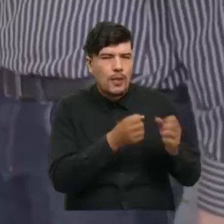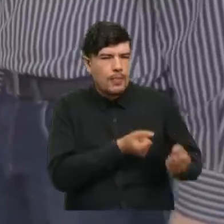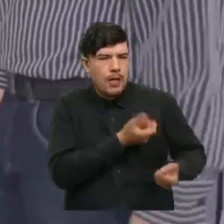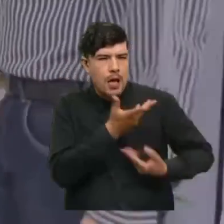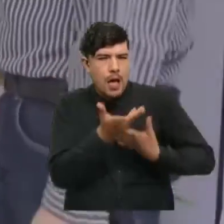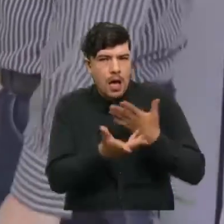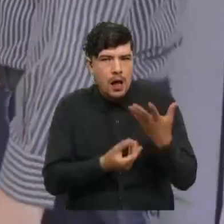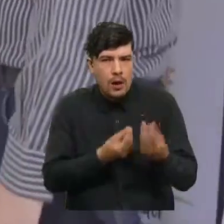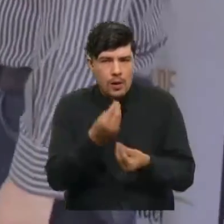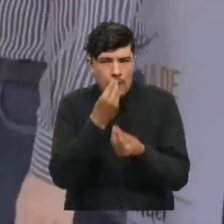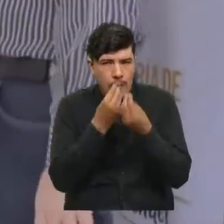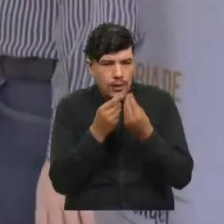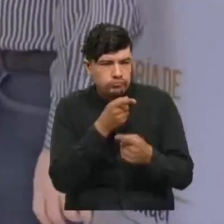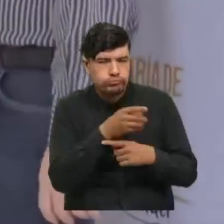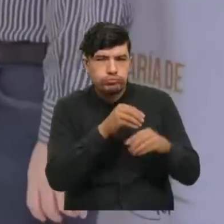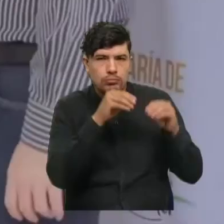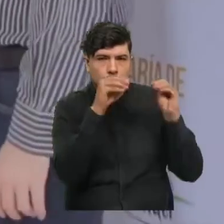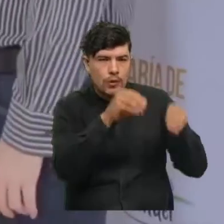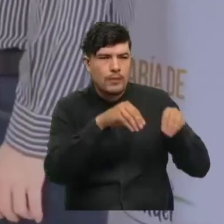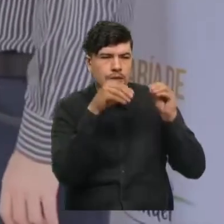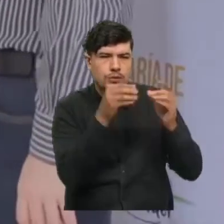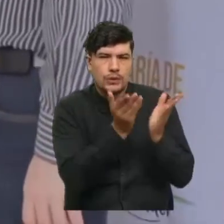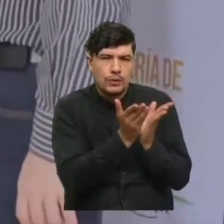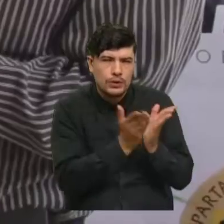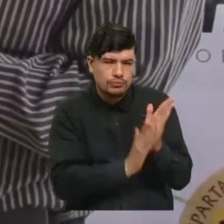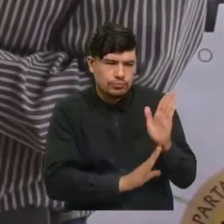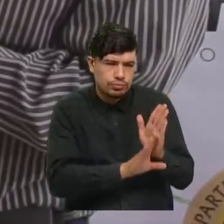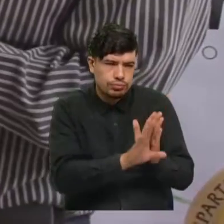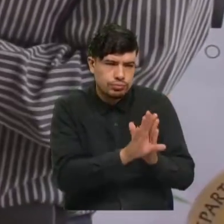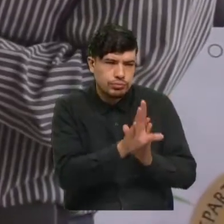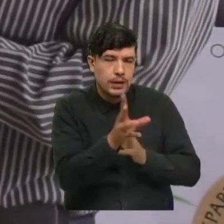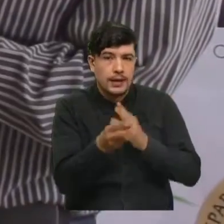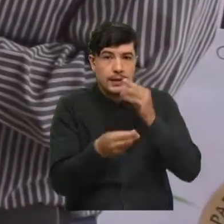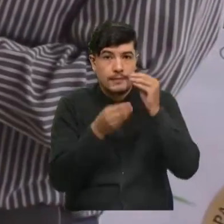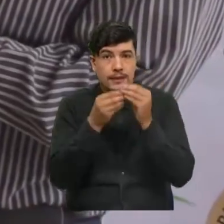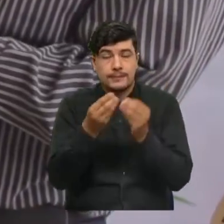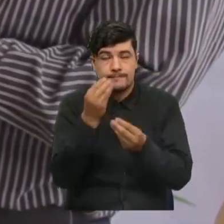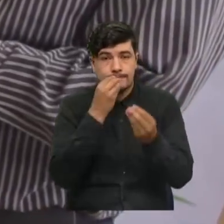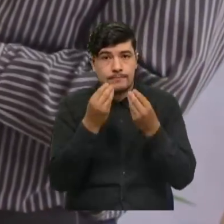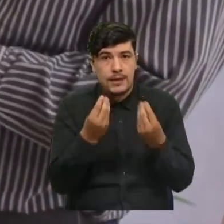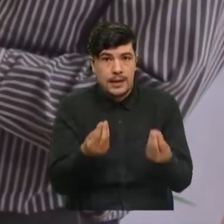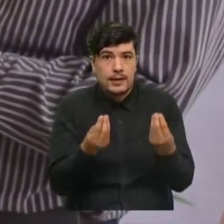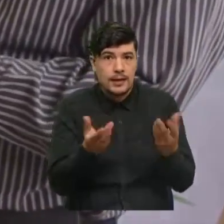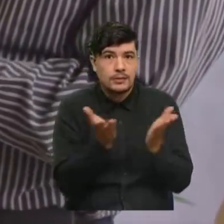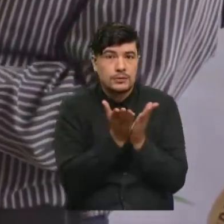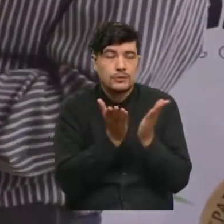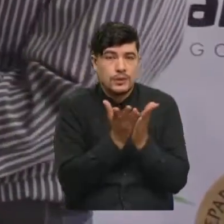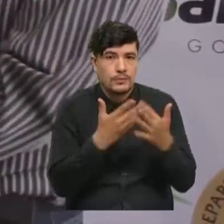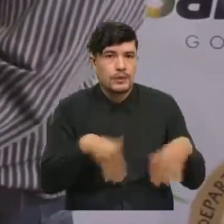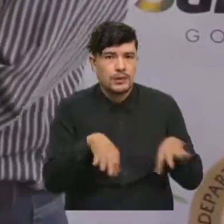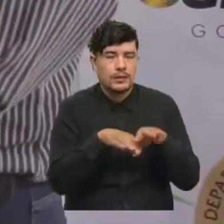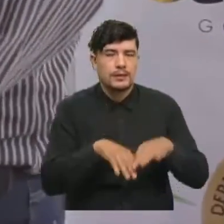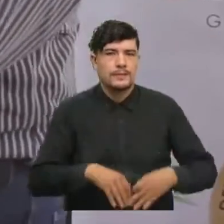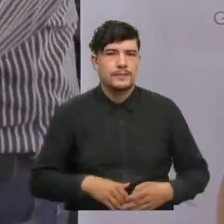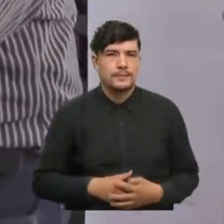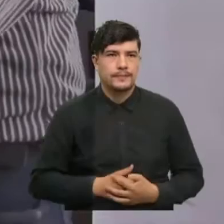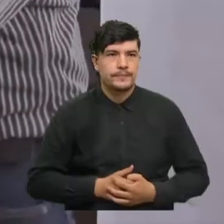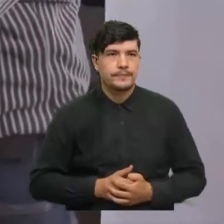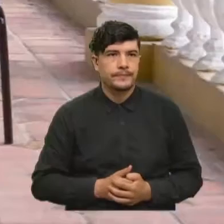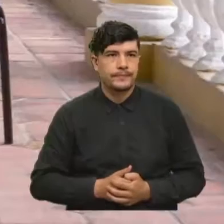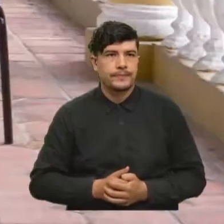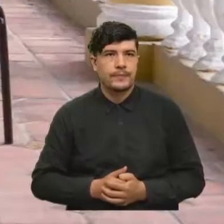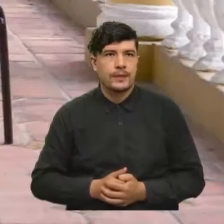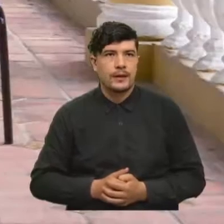no solo para esa formación integral sino que también sea el alimento para estudiar que es fundamental y que bueno también